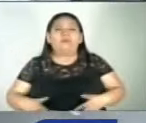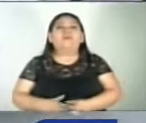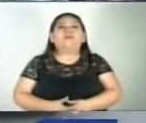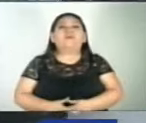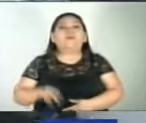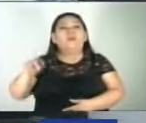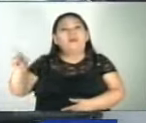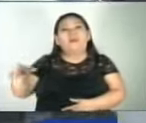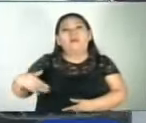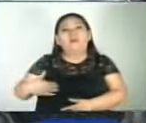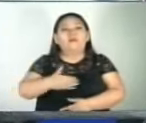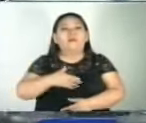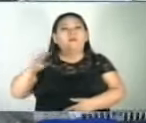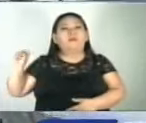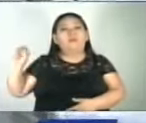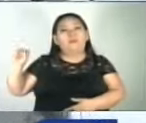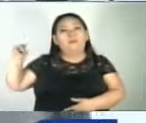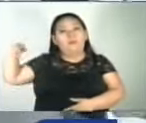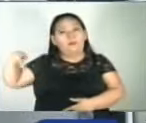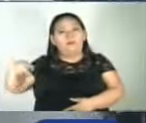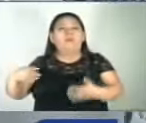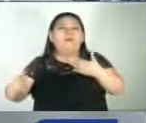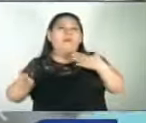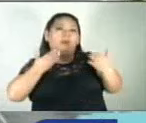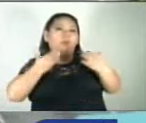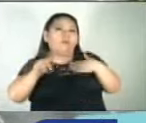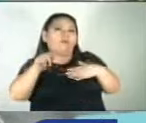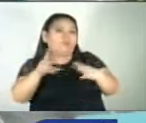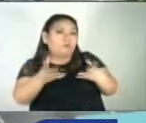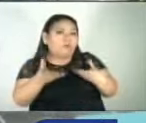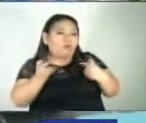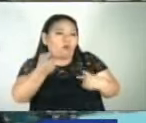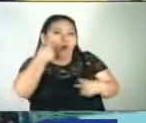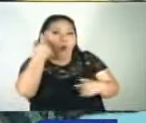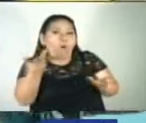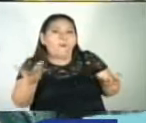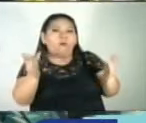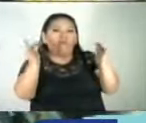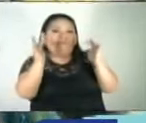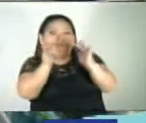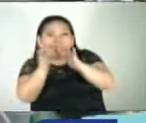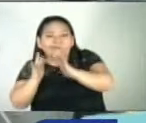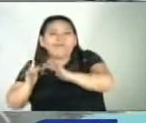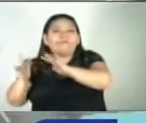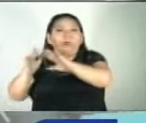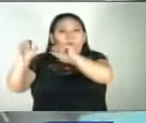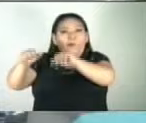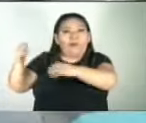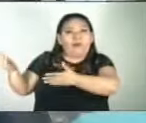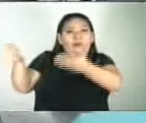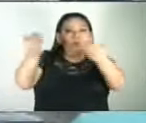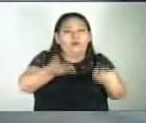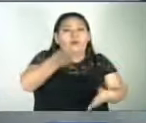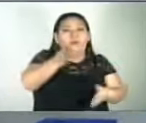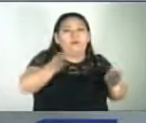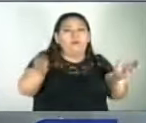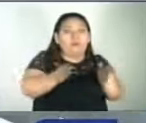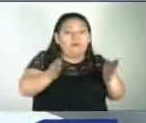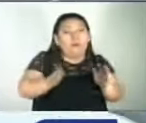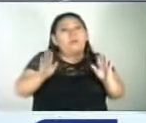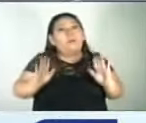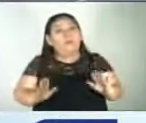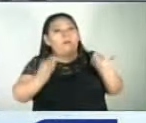el titular del Ministerio de Obras Públicas dijo que están buscando fuentes de financiamiento para apoyar a los transportistas a